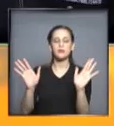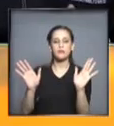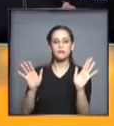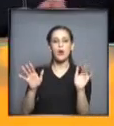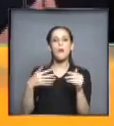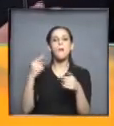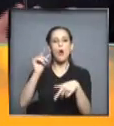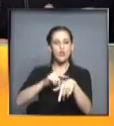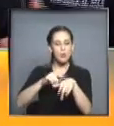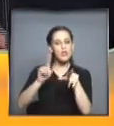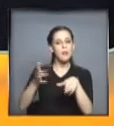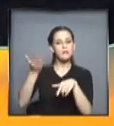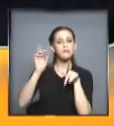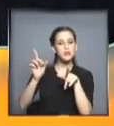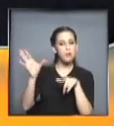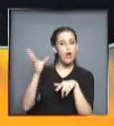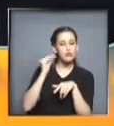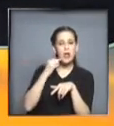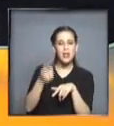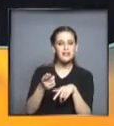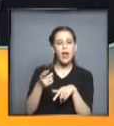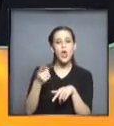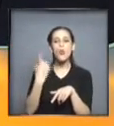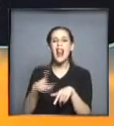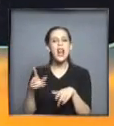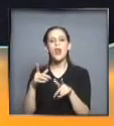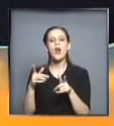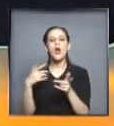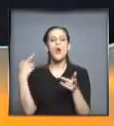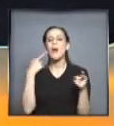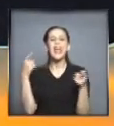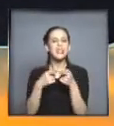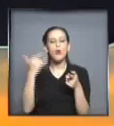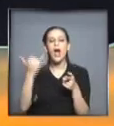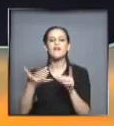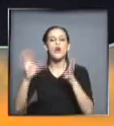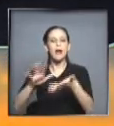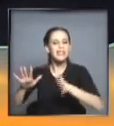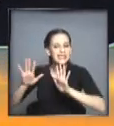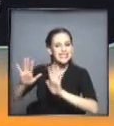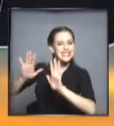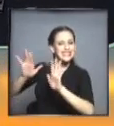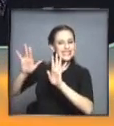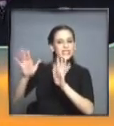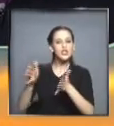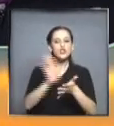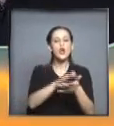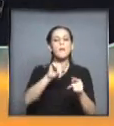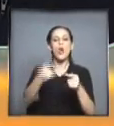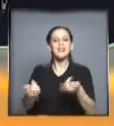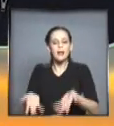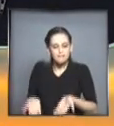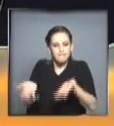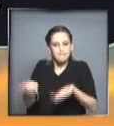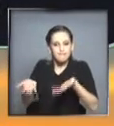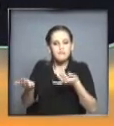escuché hace unos días también en el programa. ¿Cuál es lo que está el trasfondo de eso? Es que hay una especie de incentivo mediático de la política. Y a eso